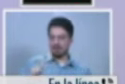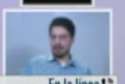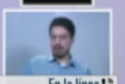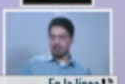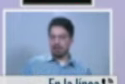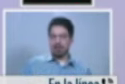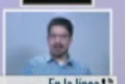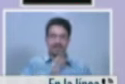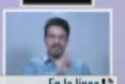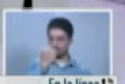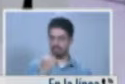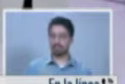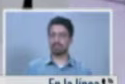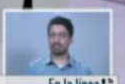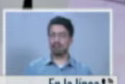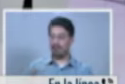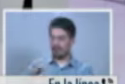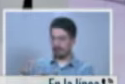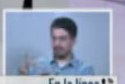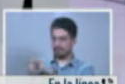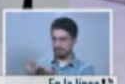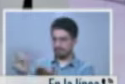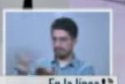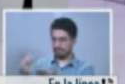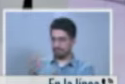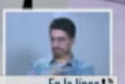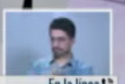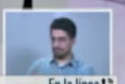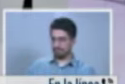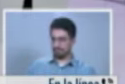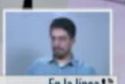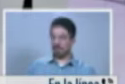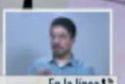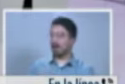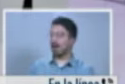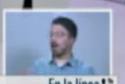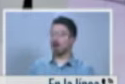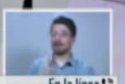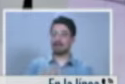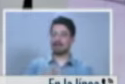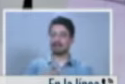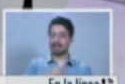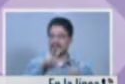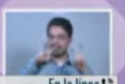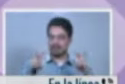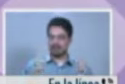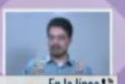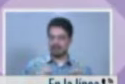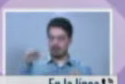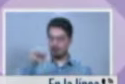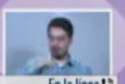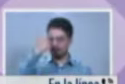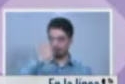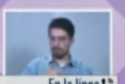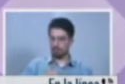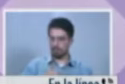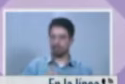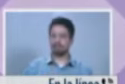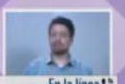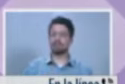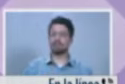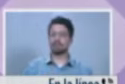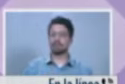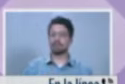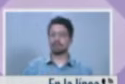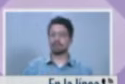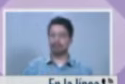esta manera, lo cierto es que no ayudan, no abonan a un voto informado, a un voto mucho más consciente. Por eso es la importancia